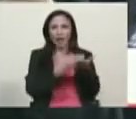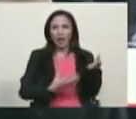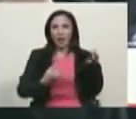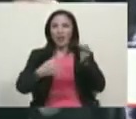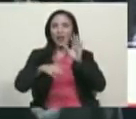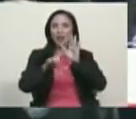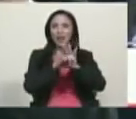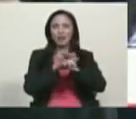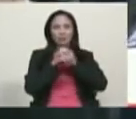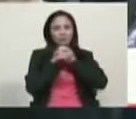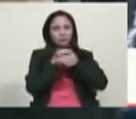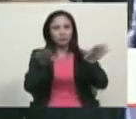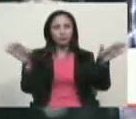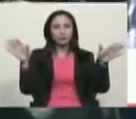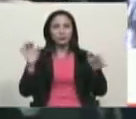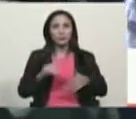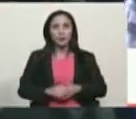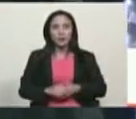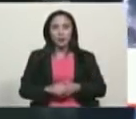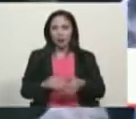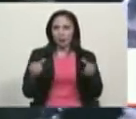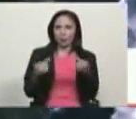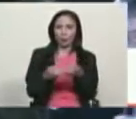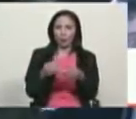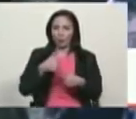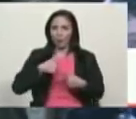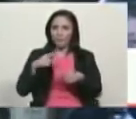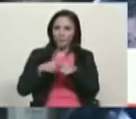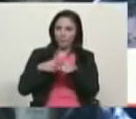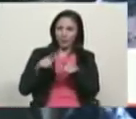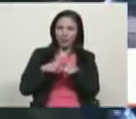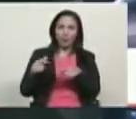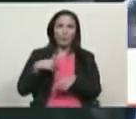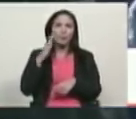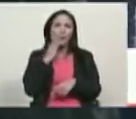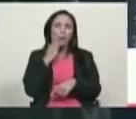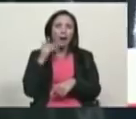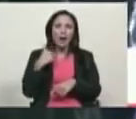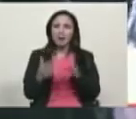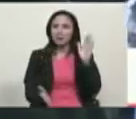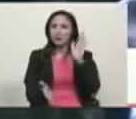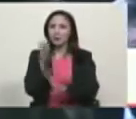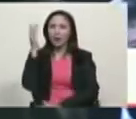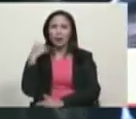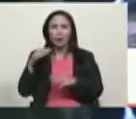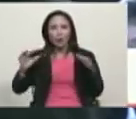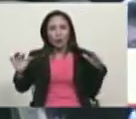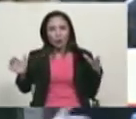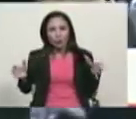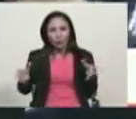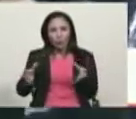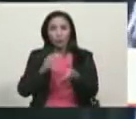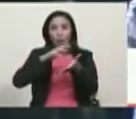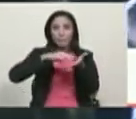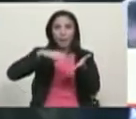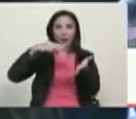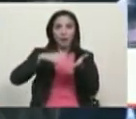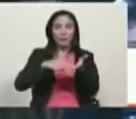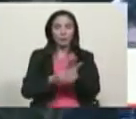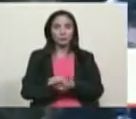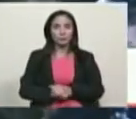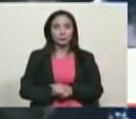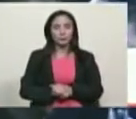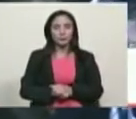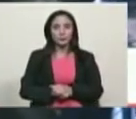se circuló en la población, la pequeña burguesía. Mis primos por parte de madre se fueron en masa, gorditos, para Miami. Allá engordaron más, pero